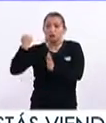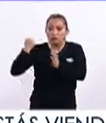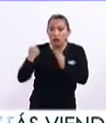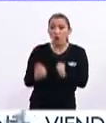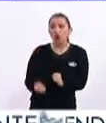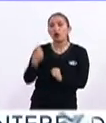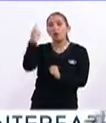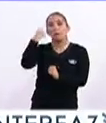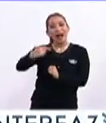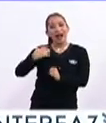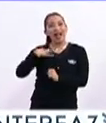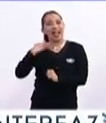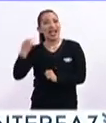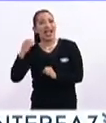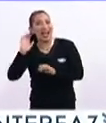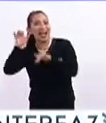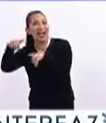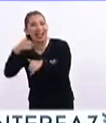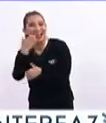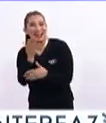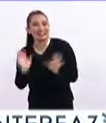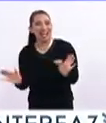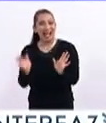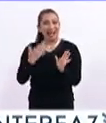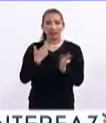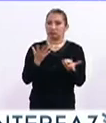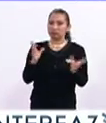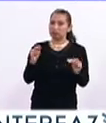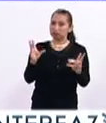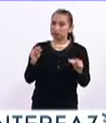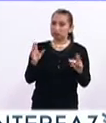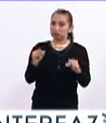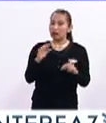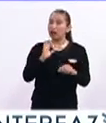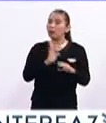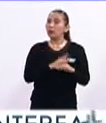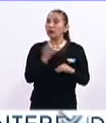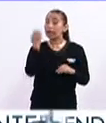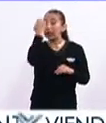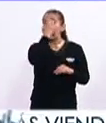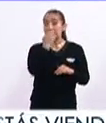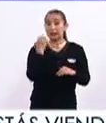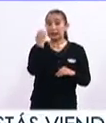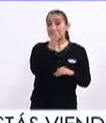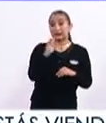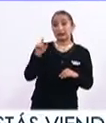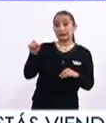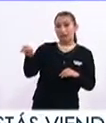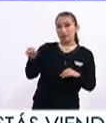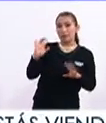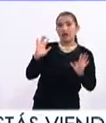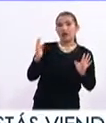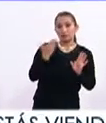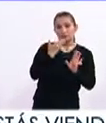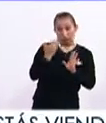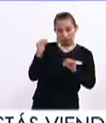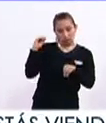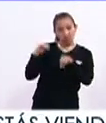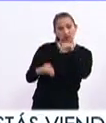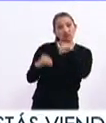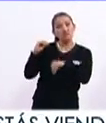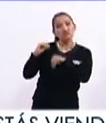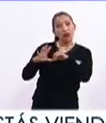un reemplazo ni una garantía, por supuesto, del examen, claro, porque obviamente el examen pues está muy bien construido, hay